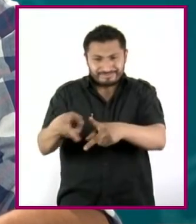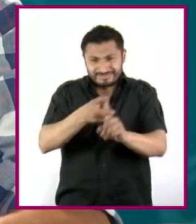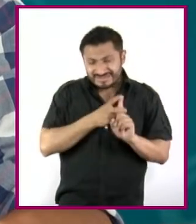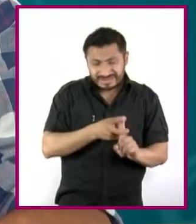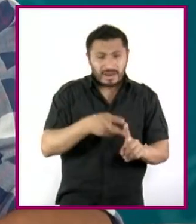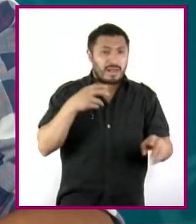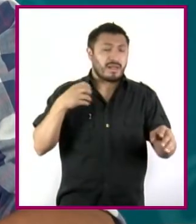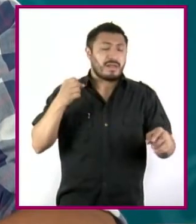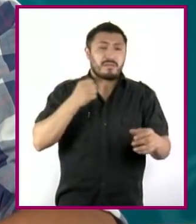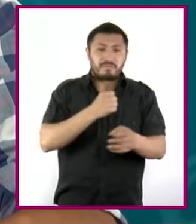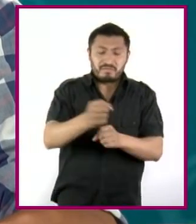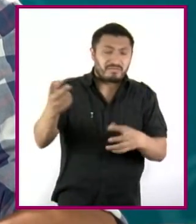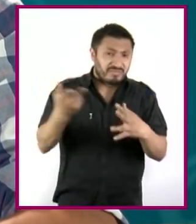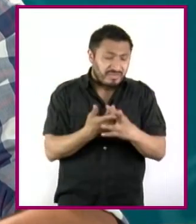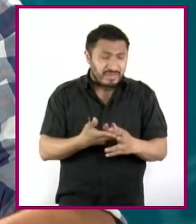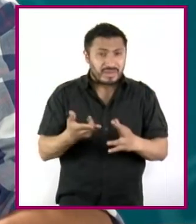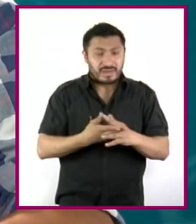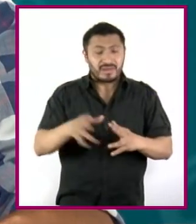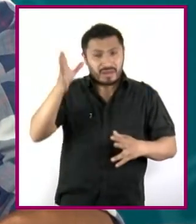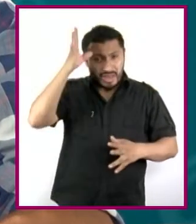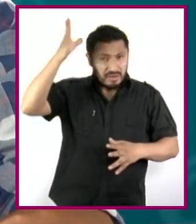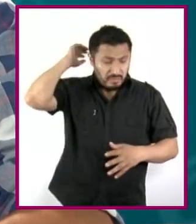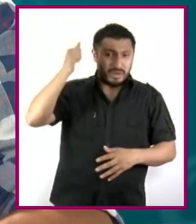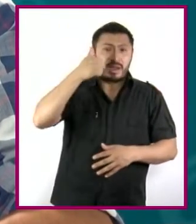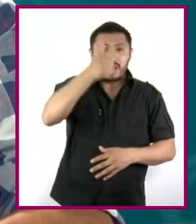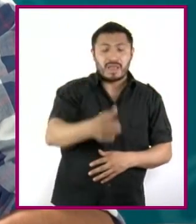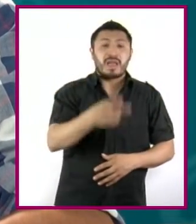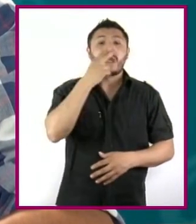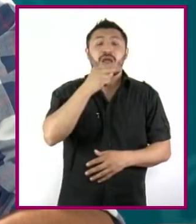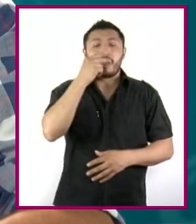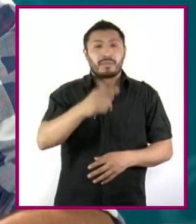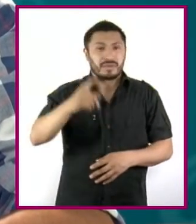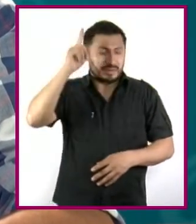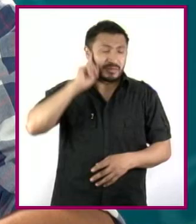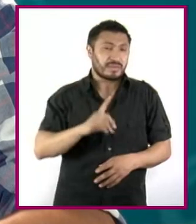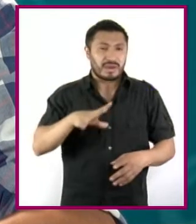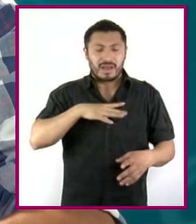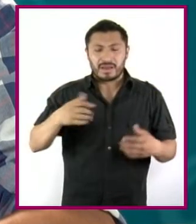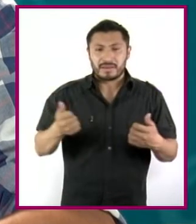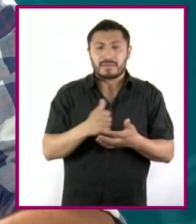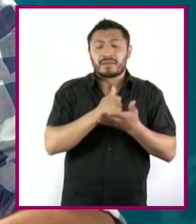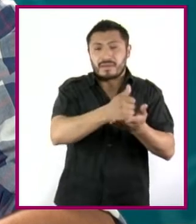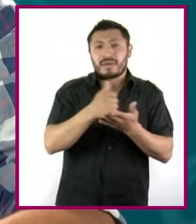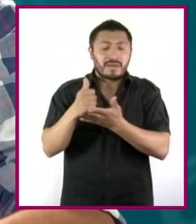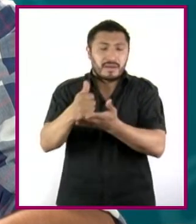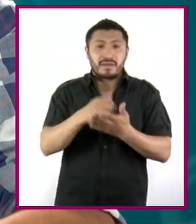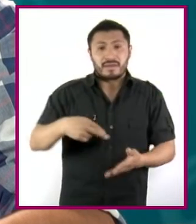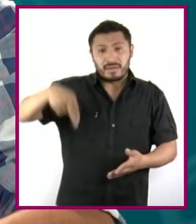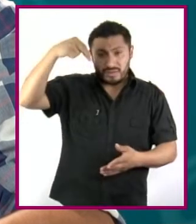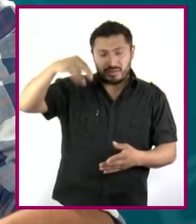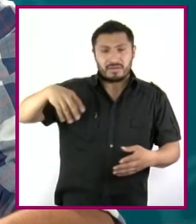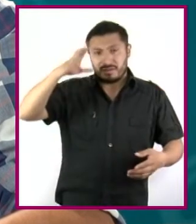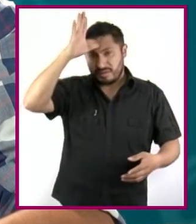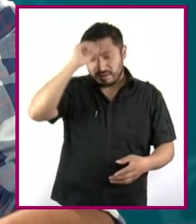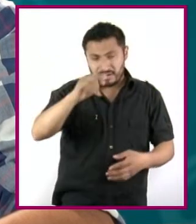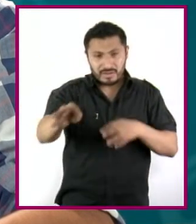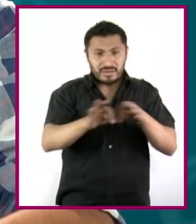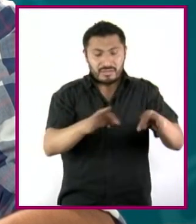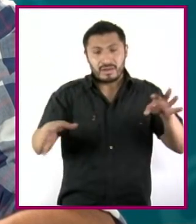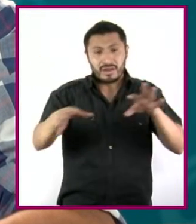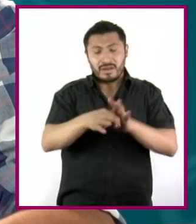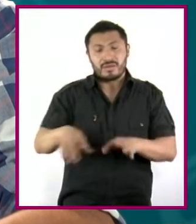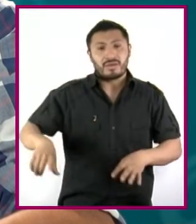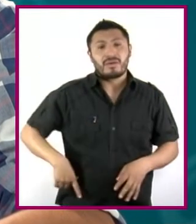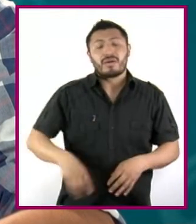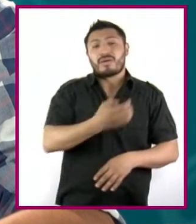asesinatos. En Morelos hay al menos 6 policías comunitarias que operan en el norte de la entidad, que acordaron trabajar en coordinación con el gobierno